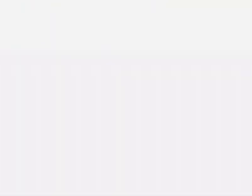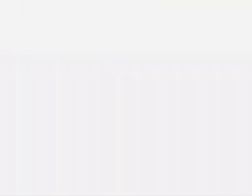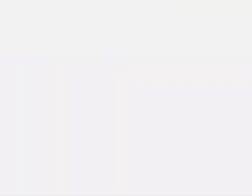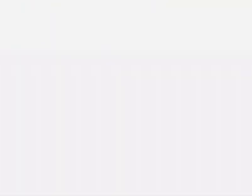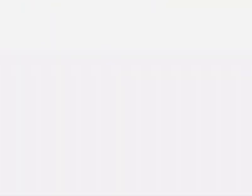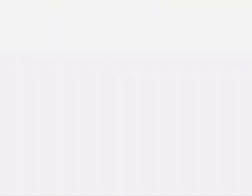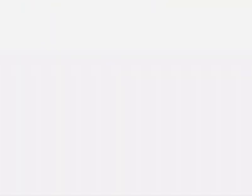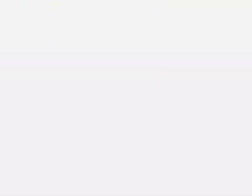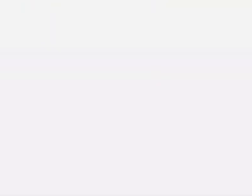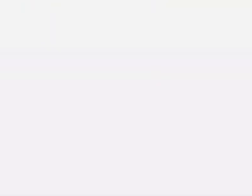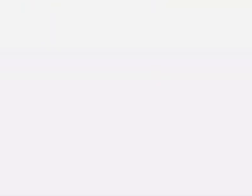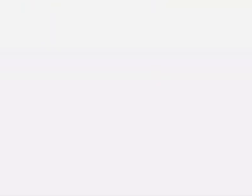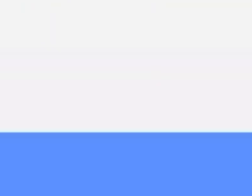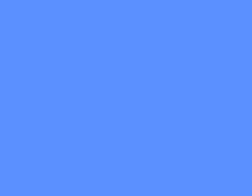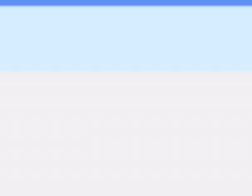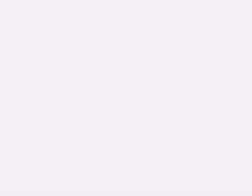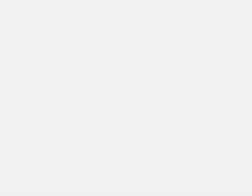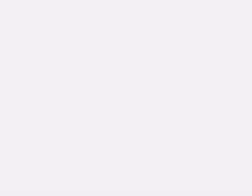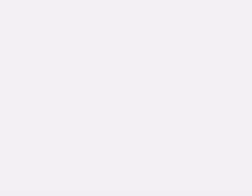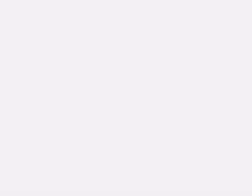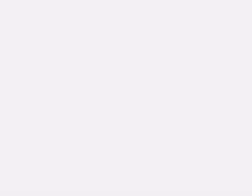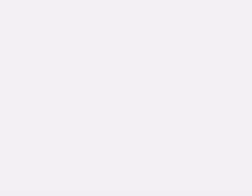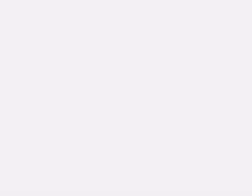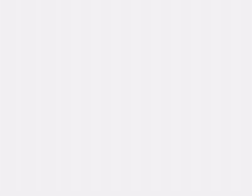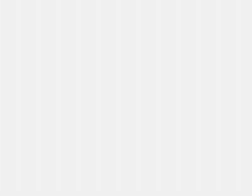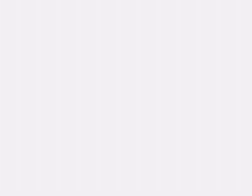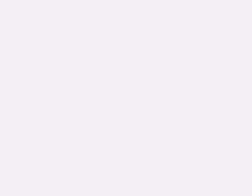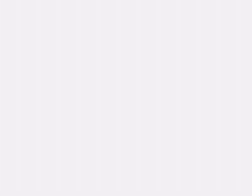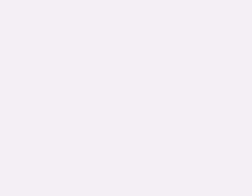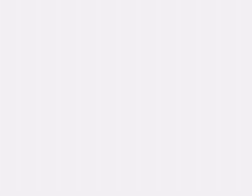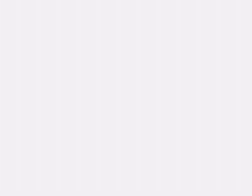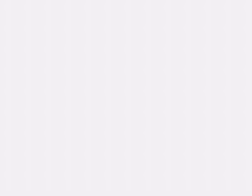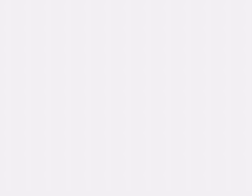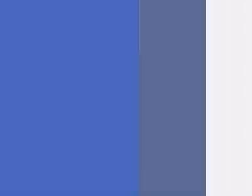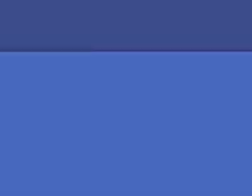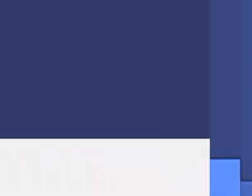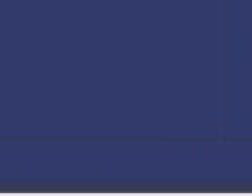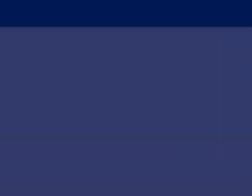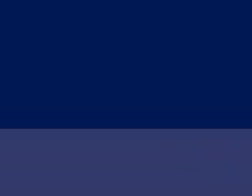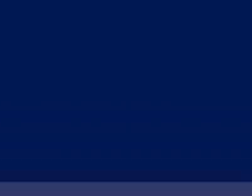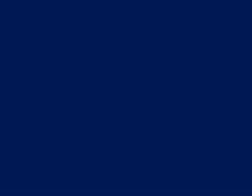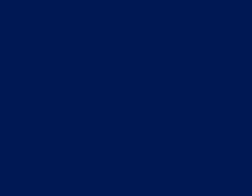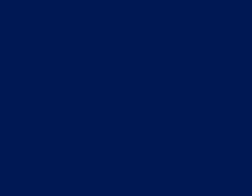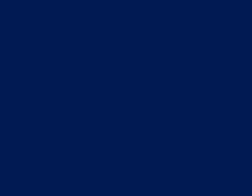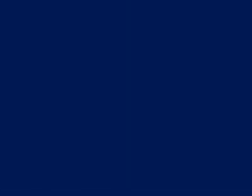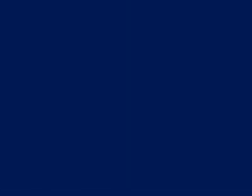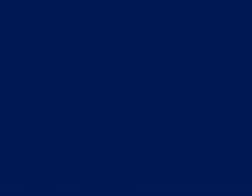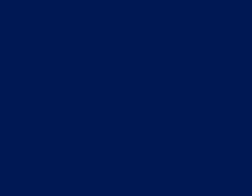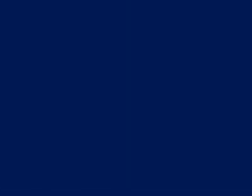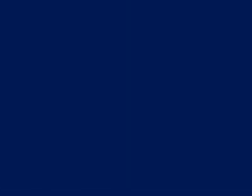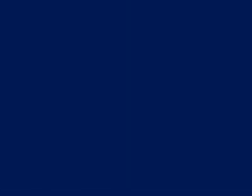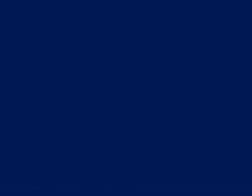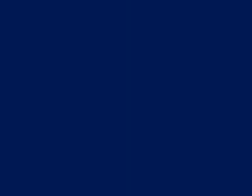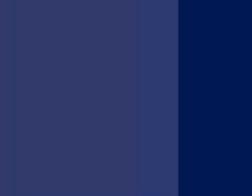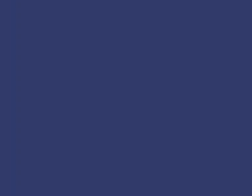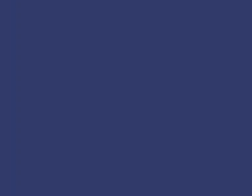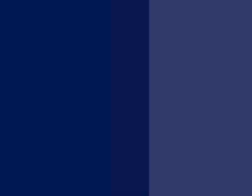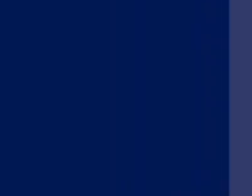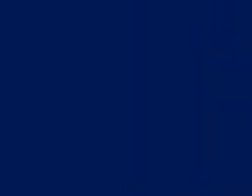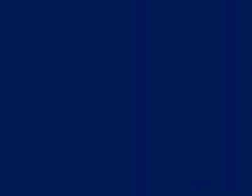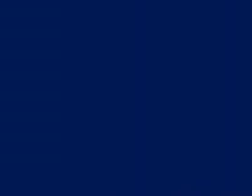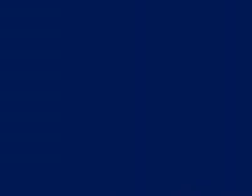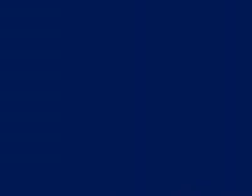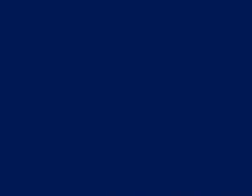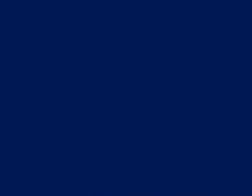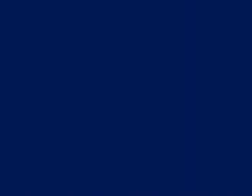Derechos, deberes y garantías del pueblo nicaragüense. Derechos sociales. Artículo 80. El trabajo es